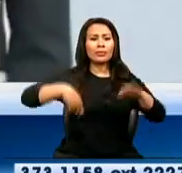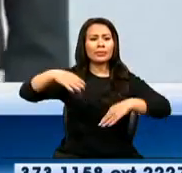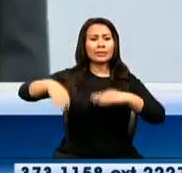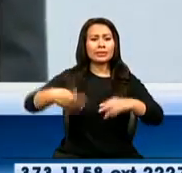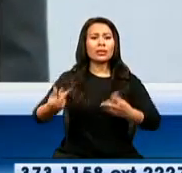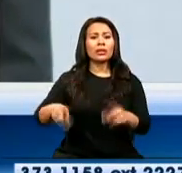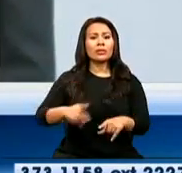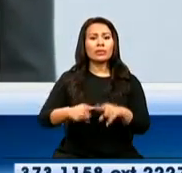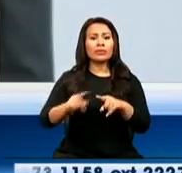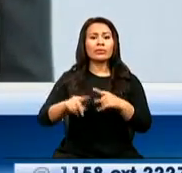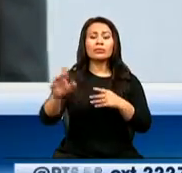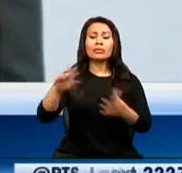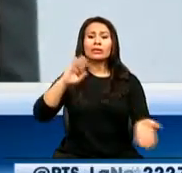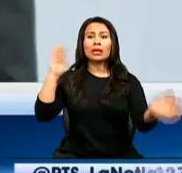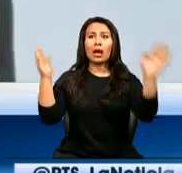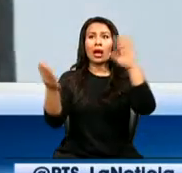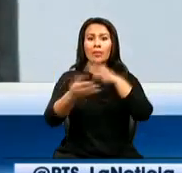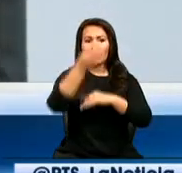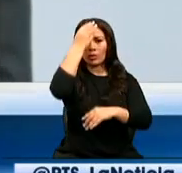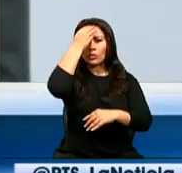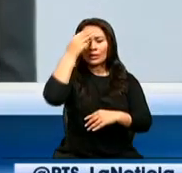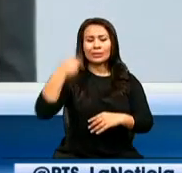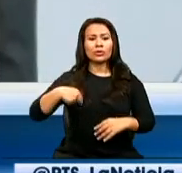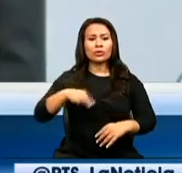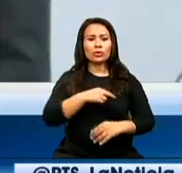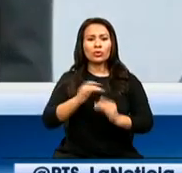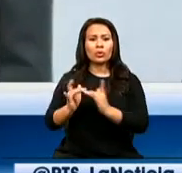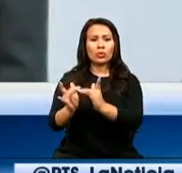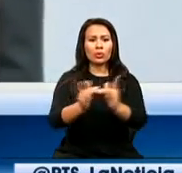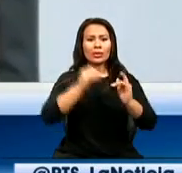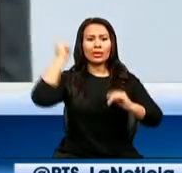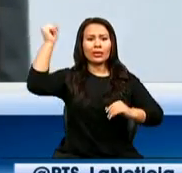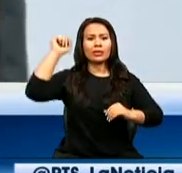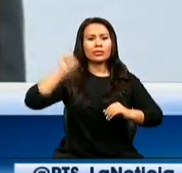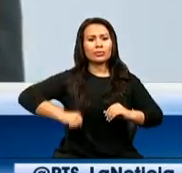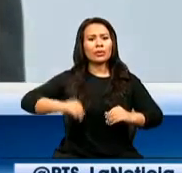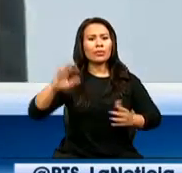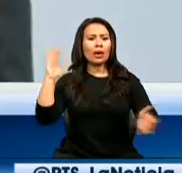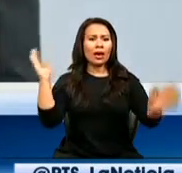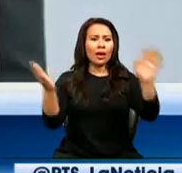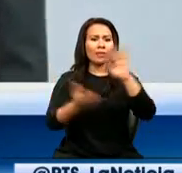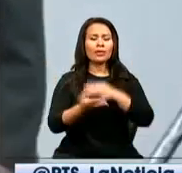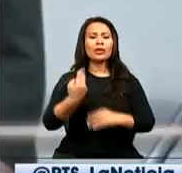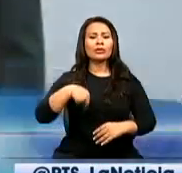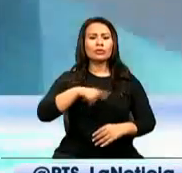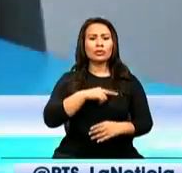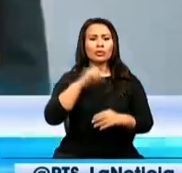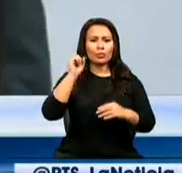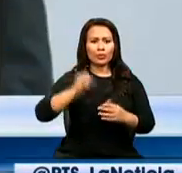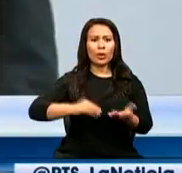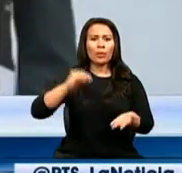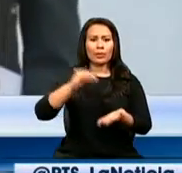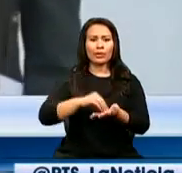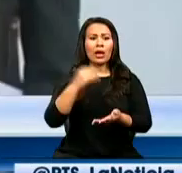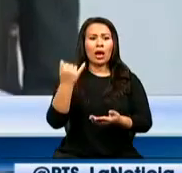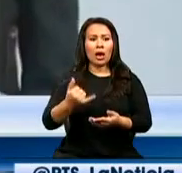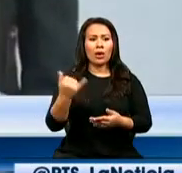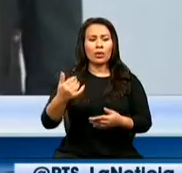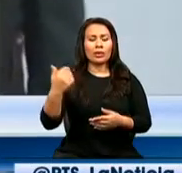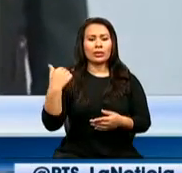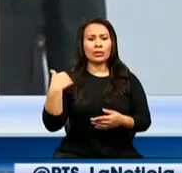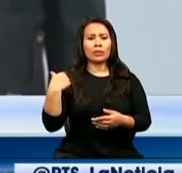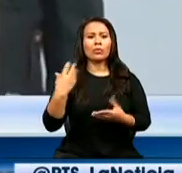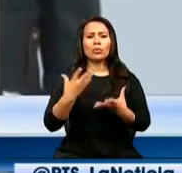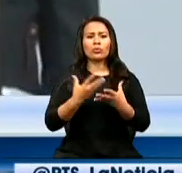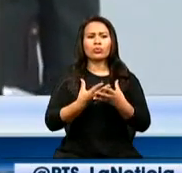revolución educativa no hay revolución ciudadana, no hay democracia, no hay nada. ¿Y saben por qué ahora sucede aquello?